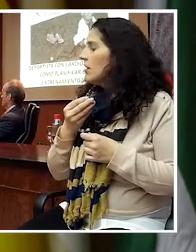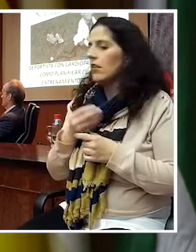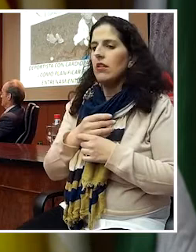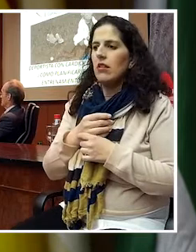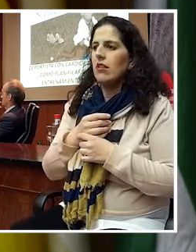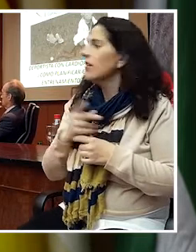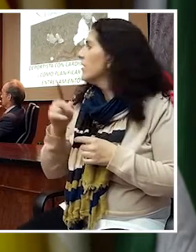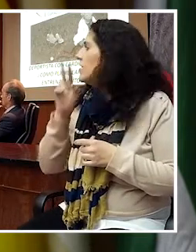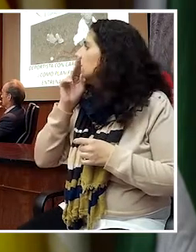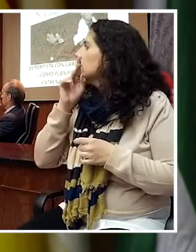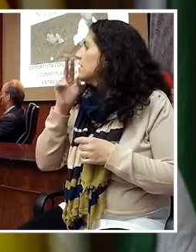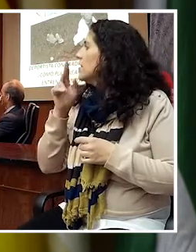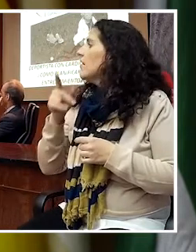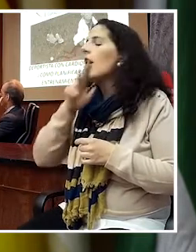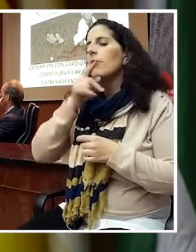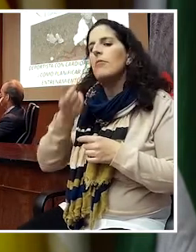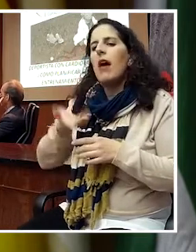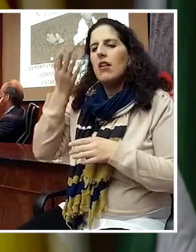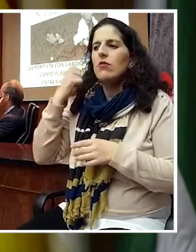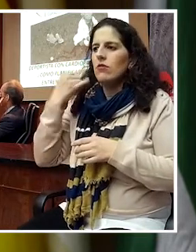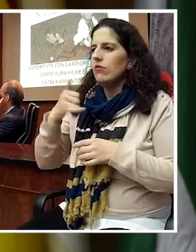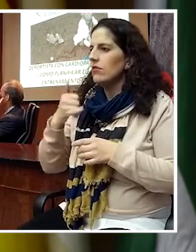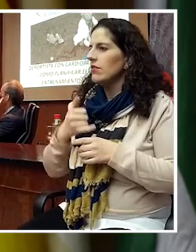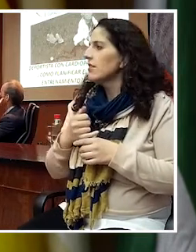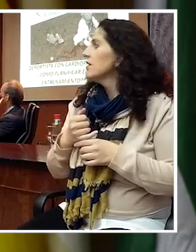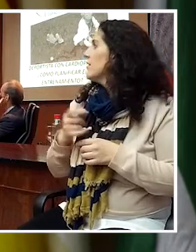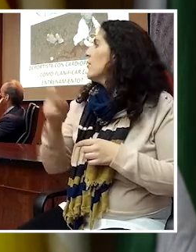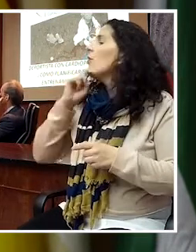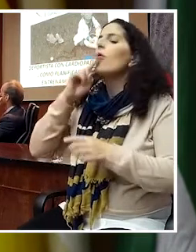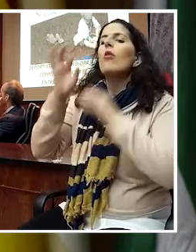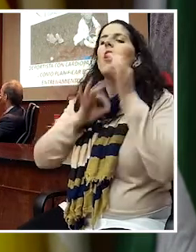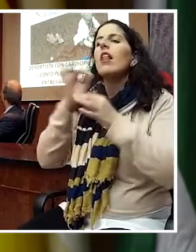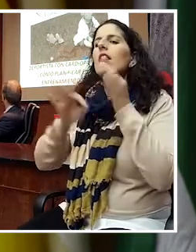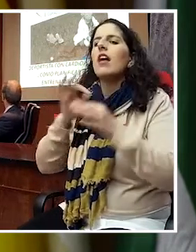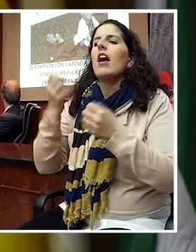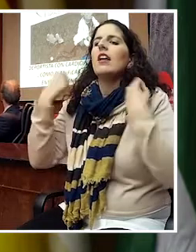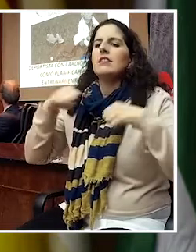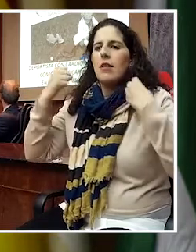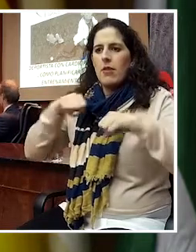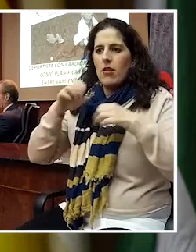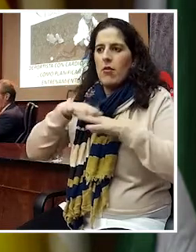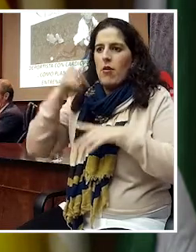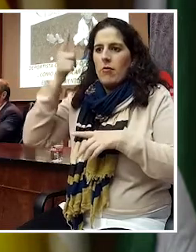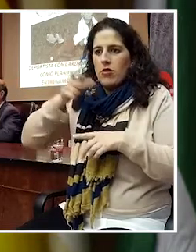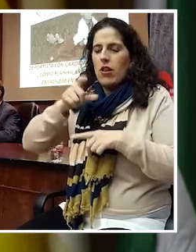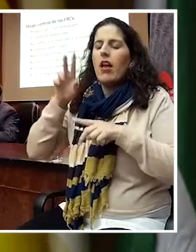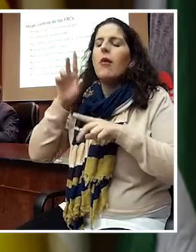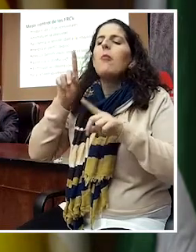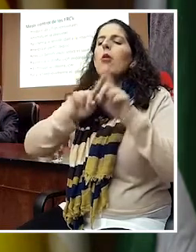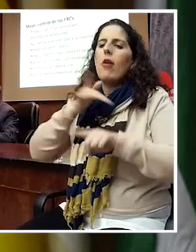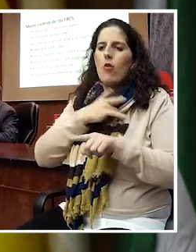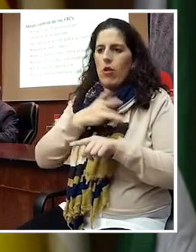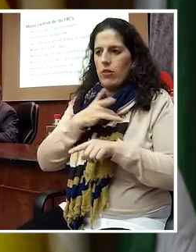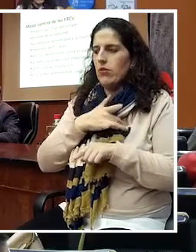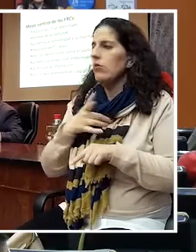Más alto. Bueno, sigo hablando más alto. ¿Cómo planificar el entrenamiento en un paciente cardiópata, ¿no?